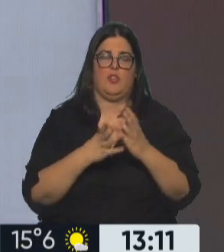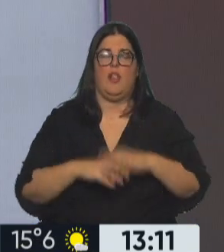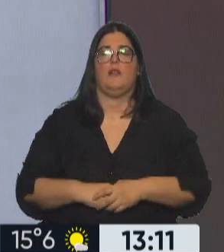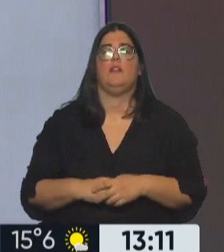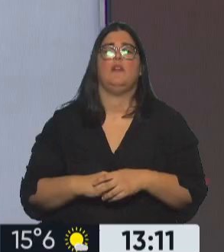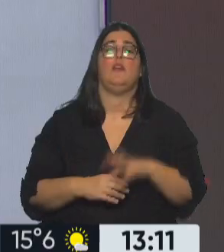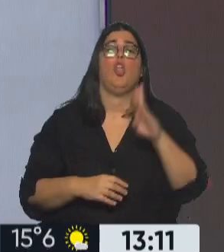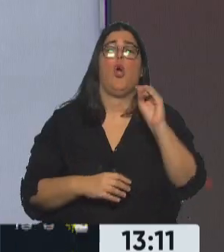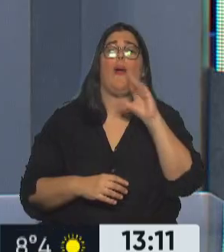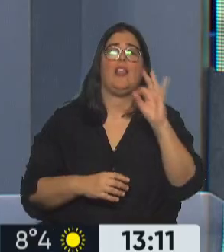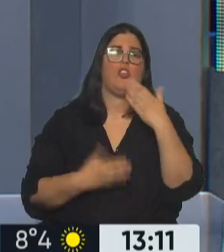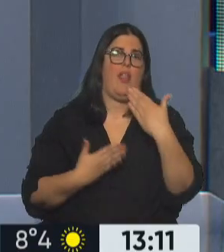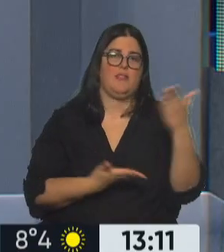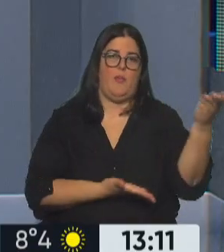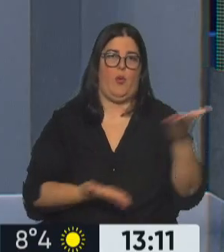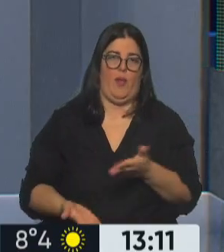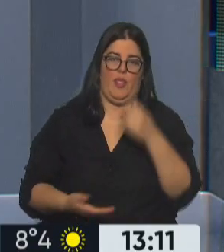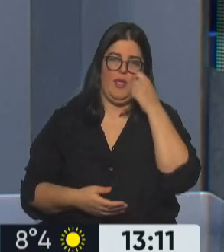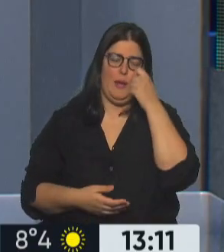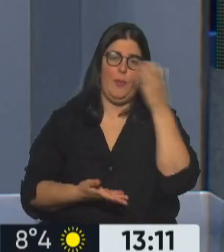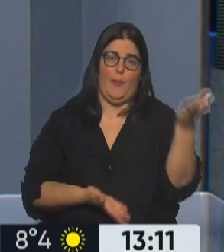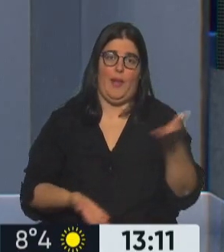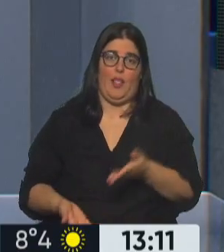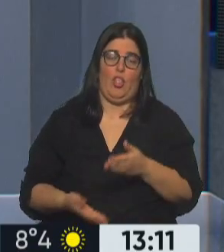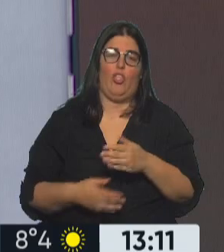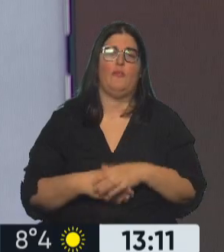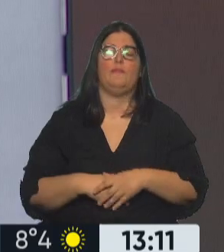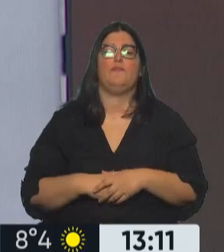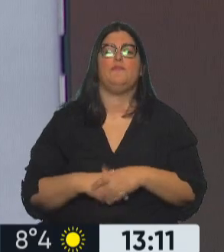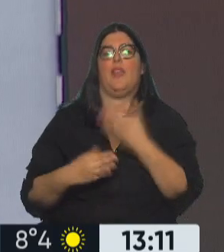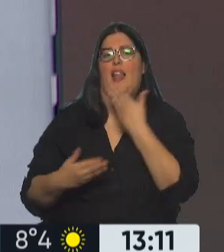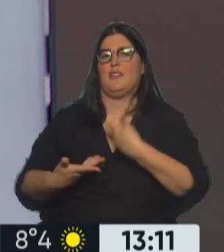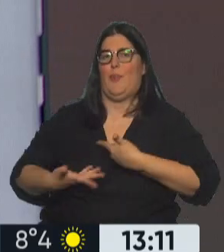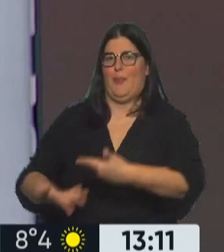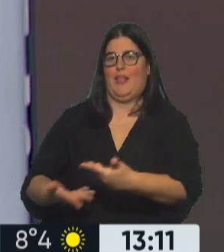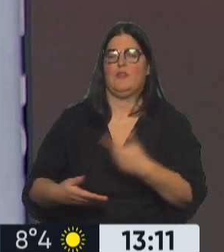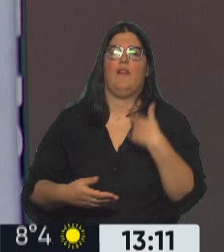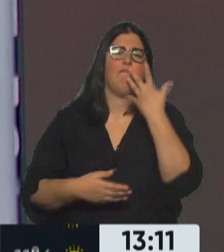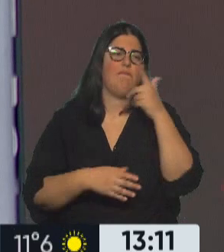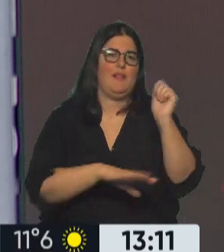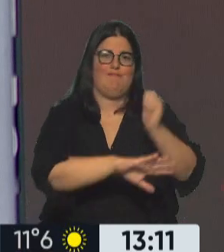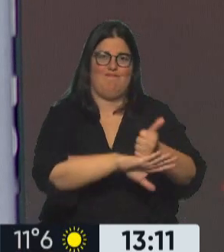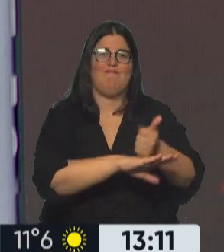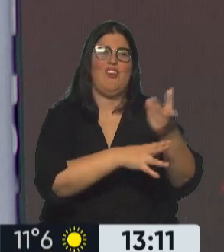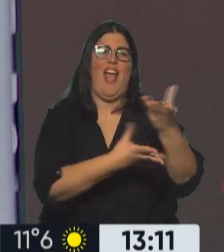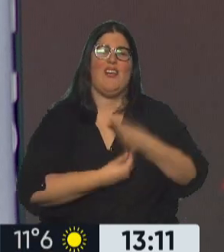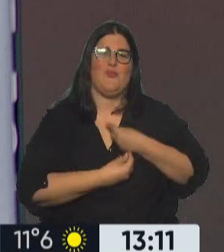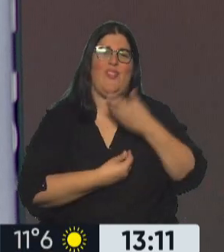Roberto, un placer, gracias por venir. ¿Cómo le va? Muy bienvenido. Gracias por la invitación. Bueno, es un placer que esté con nosotros. Nos ayudará a entender